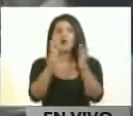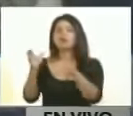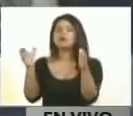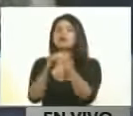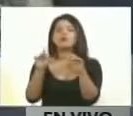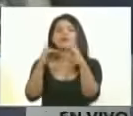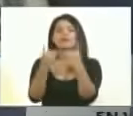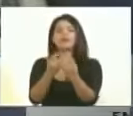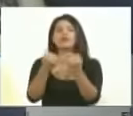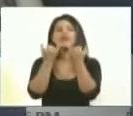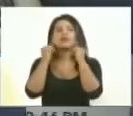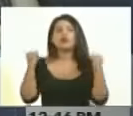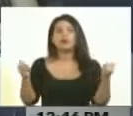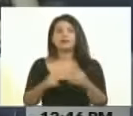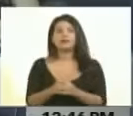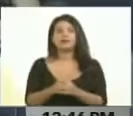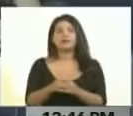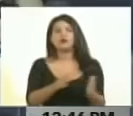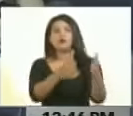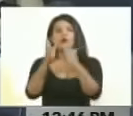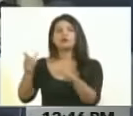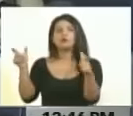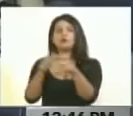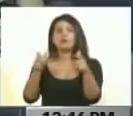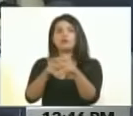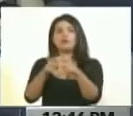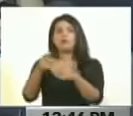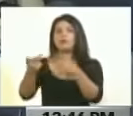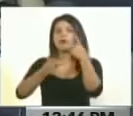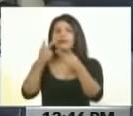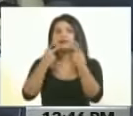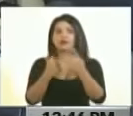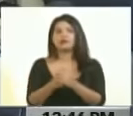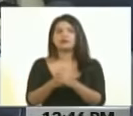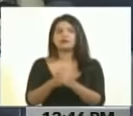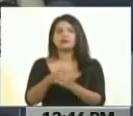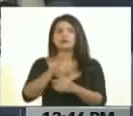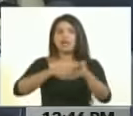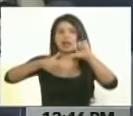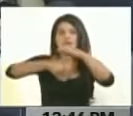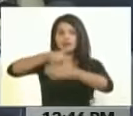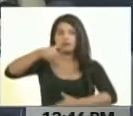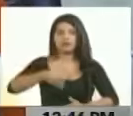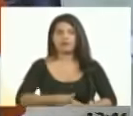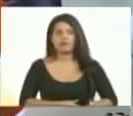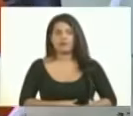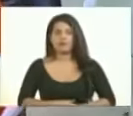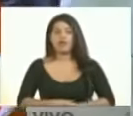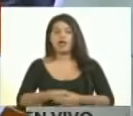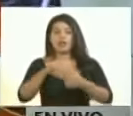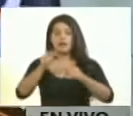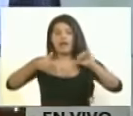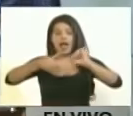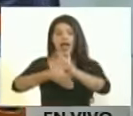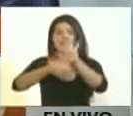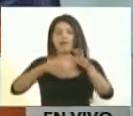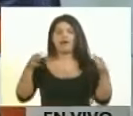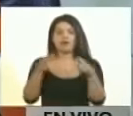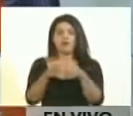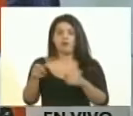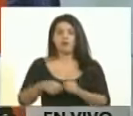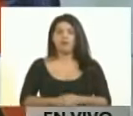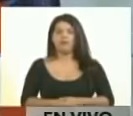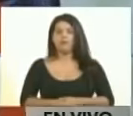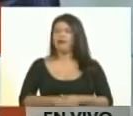Idiomas, Conferencia de Partidos, ya en general de Partidos Políticos de América Latina, ALBA Movimiento. ¿Qué